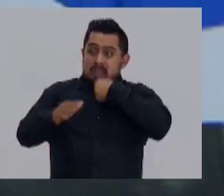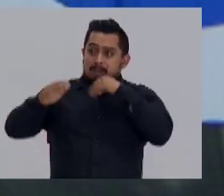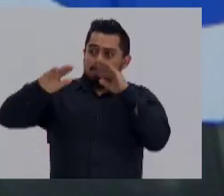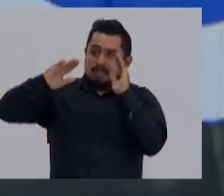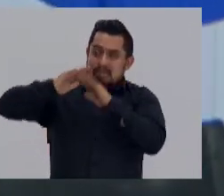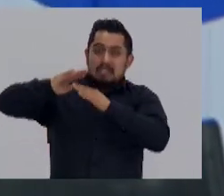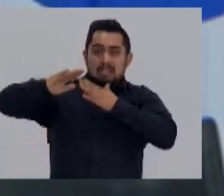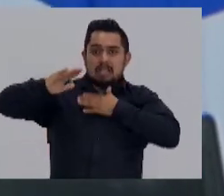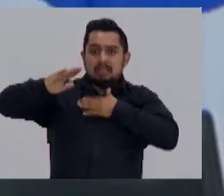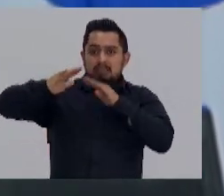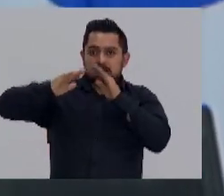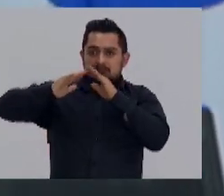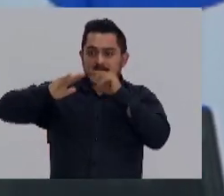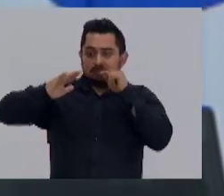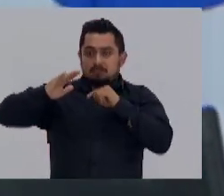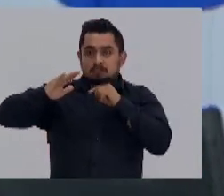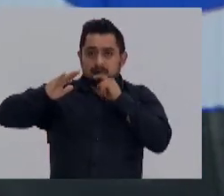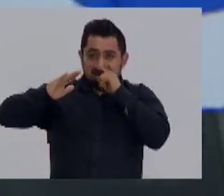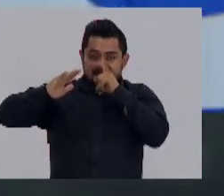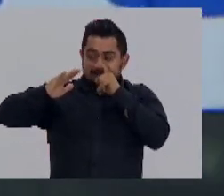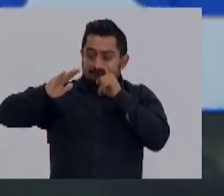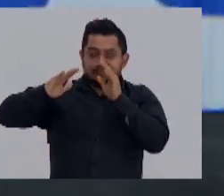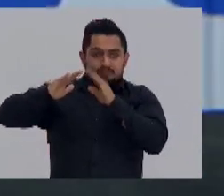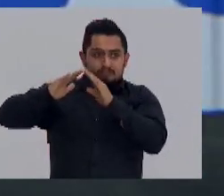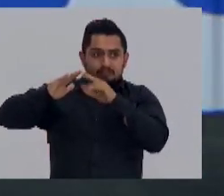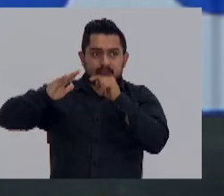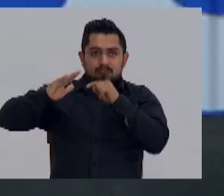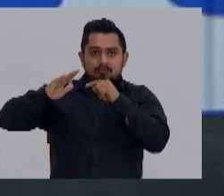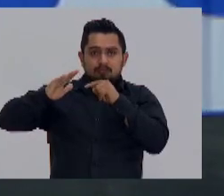casa. Porque qué duro